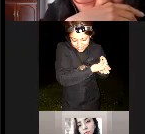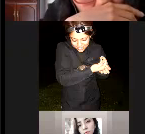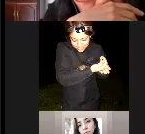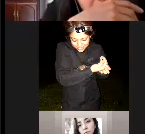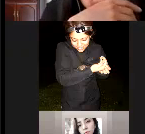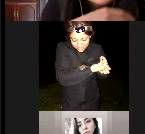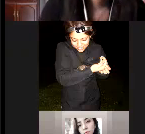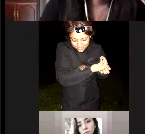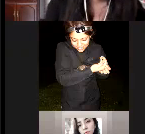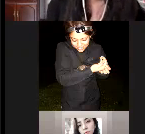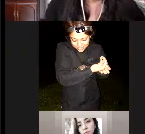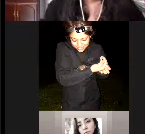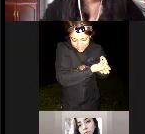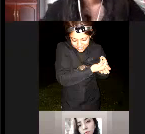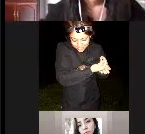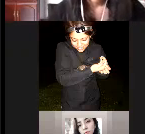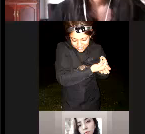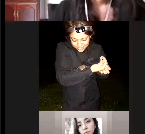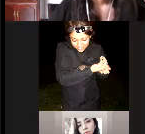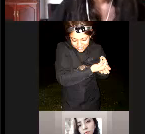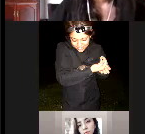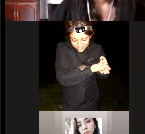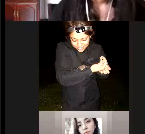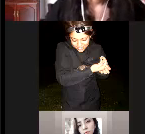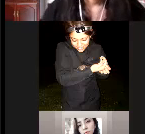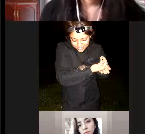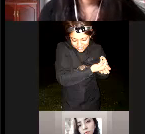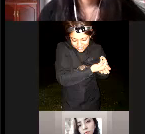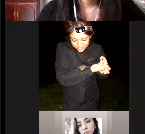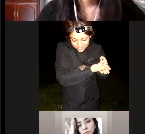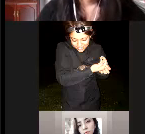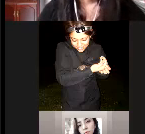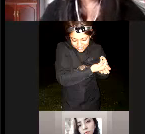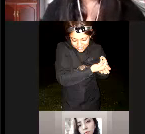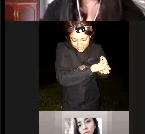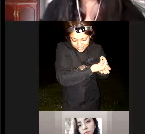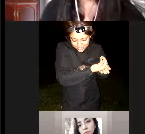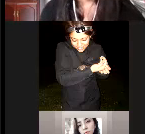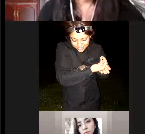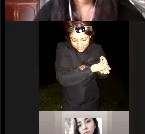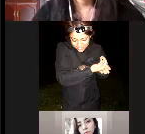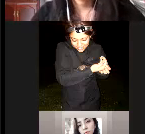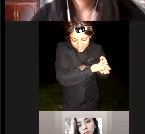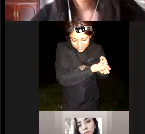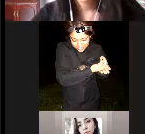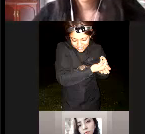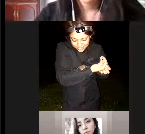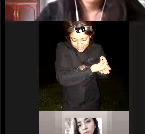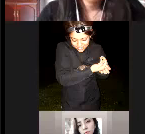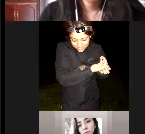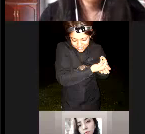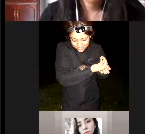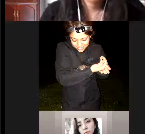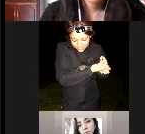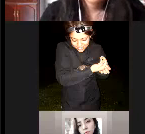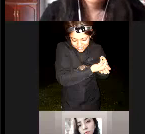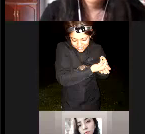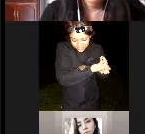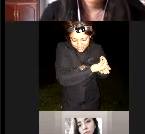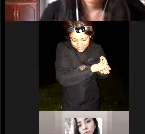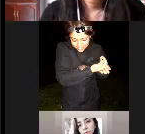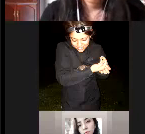es fría. ¿Y qué pasa cuando hay agua caliente y fría? No se mezclan, ¿verdad? Entonces, la parte superficial,